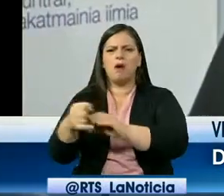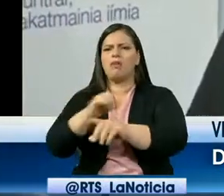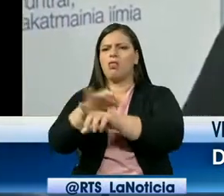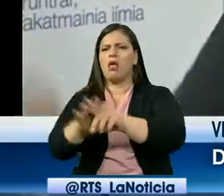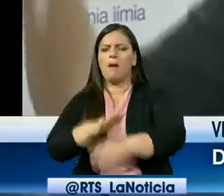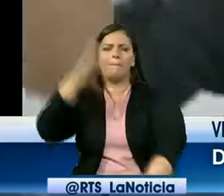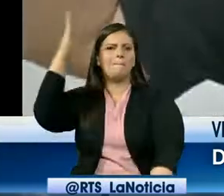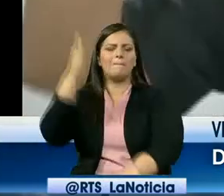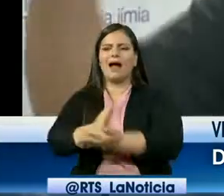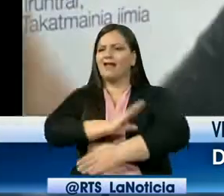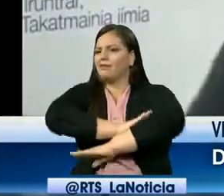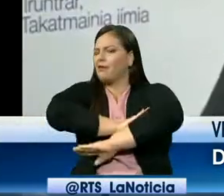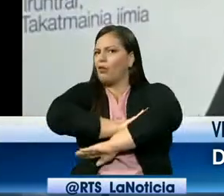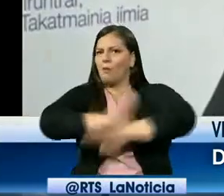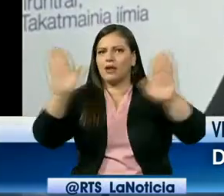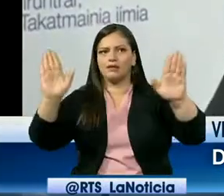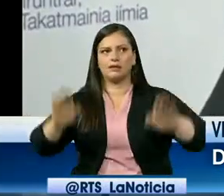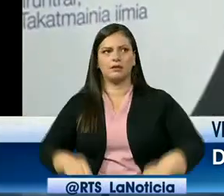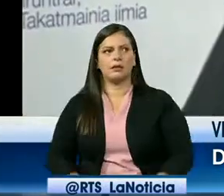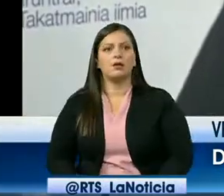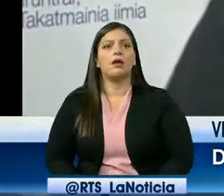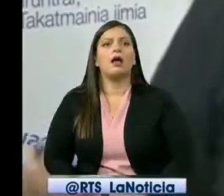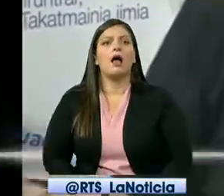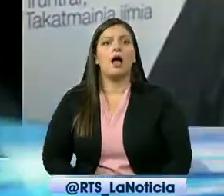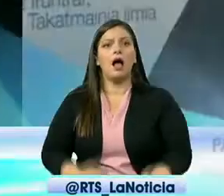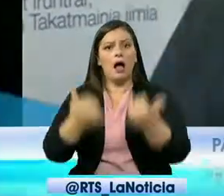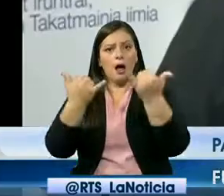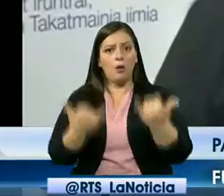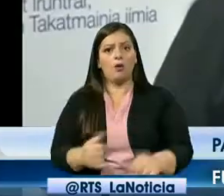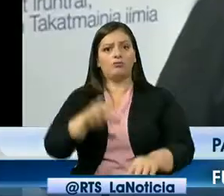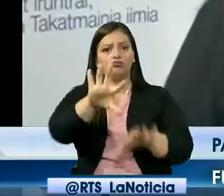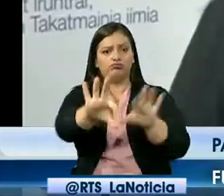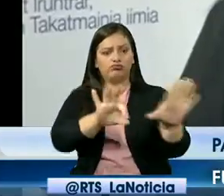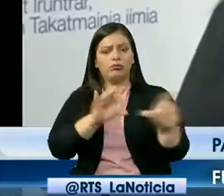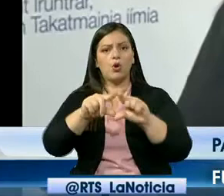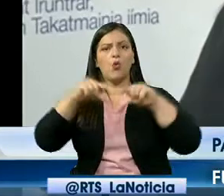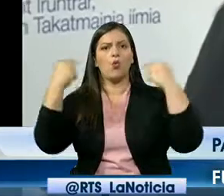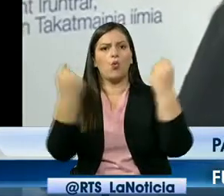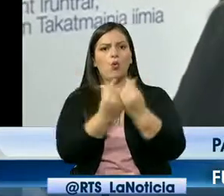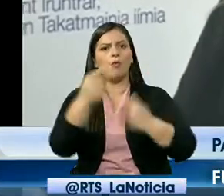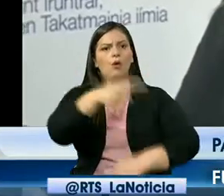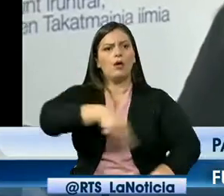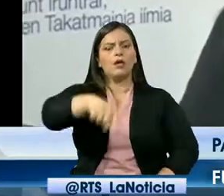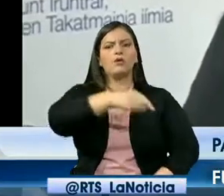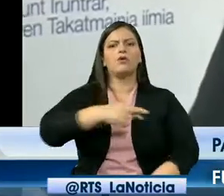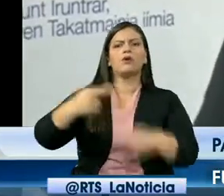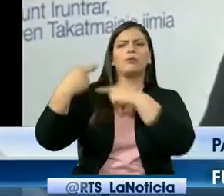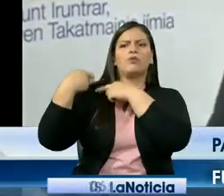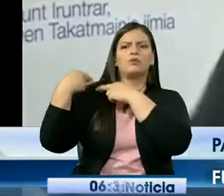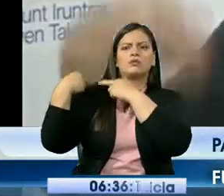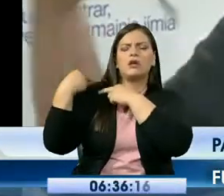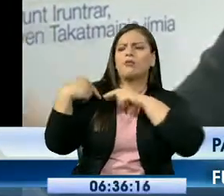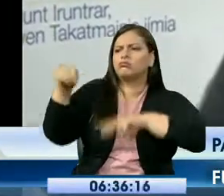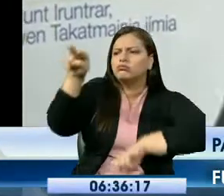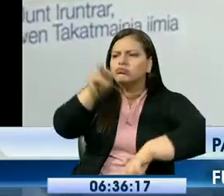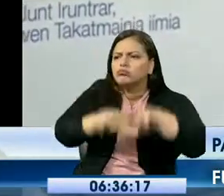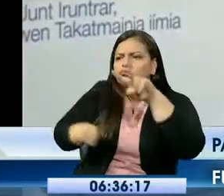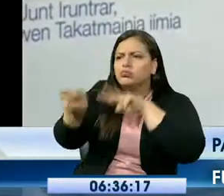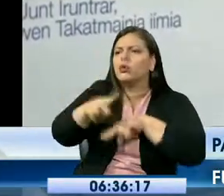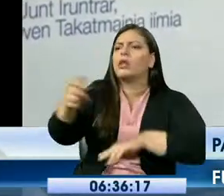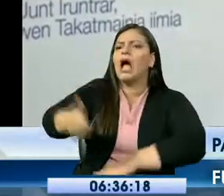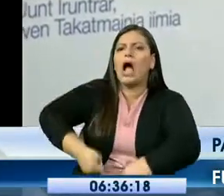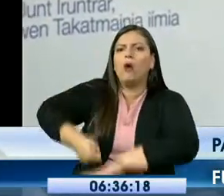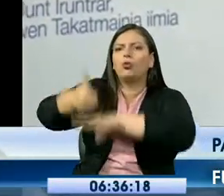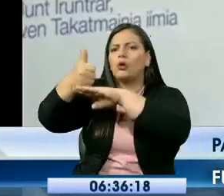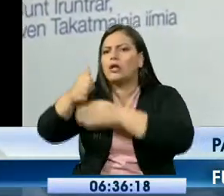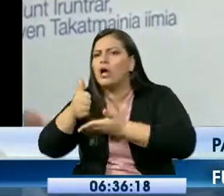estadísticas, entender dónde está el nudo del sistema y poder ver en los casos de las madres que tenemos cómo se van resolviendo estos casos para mejora de los servicios